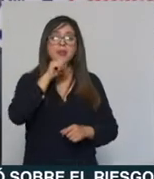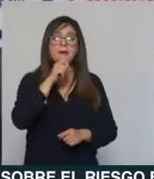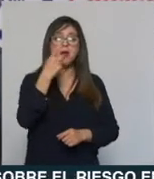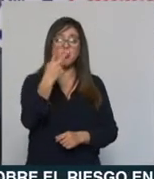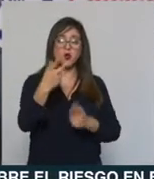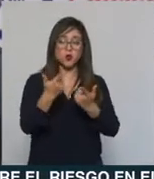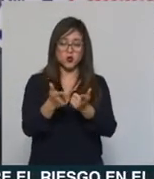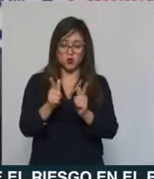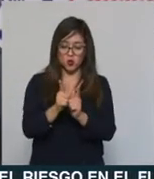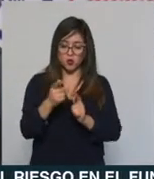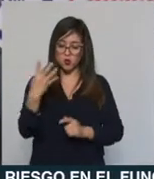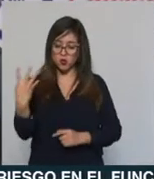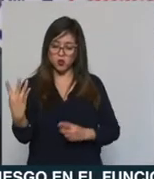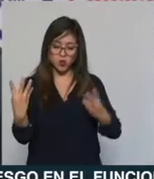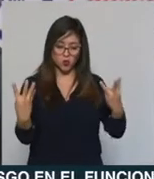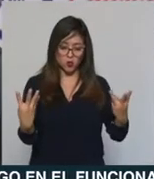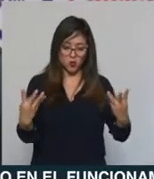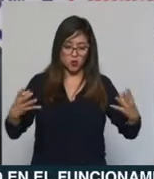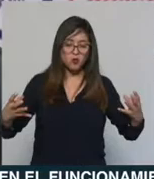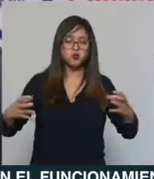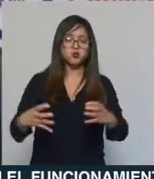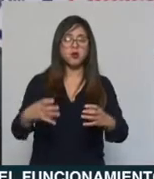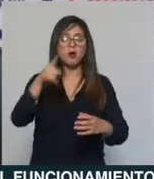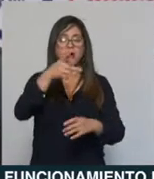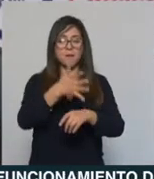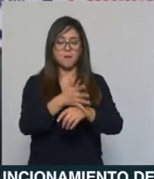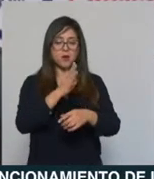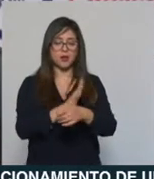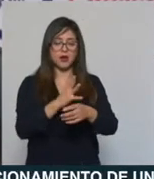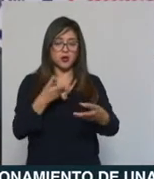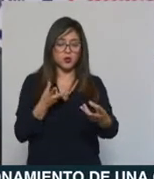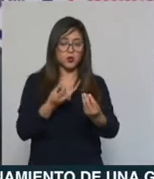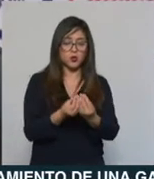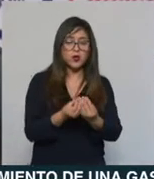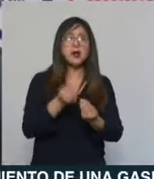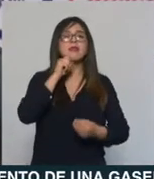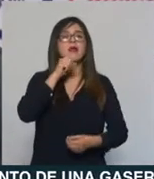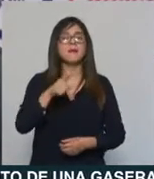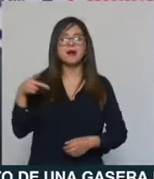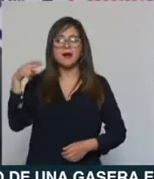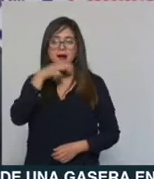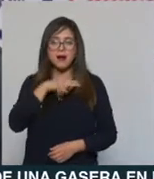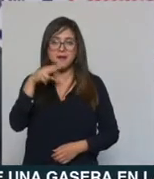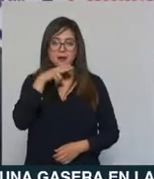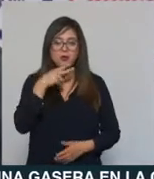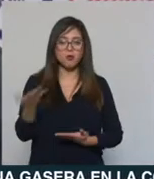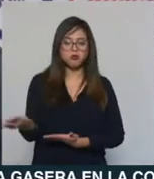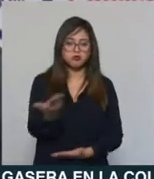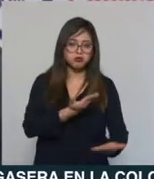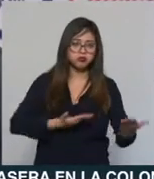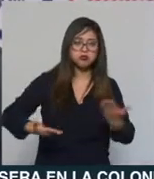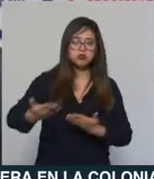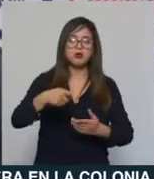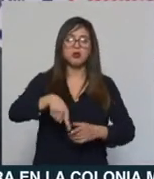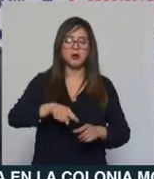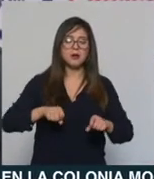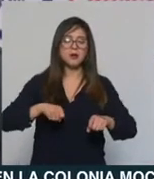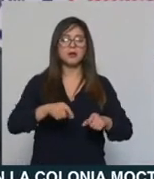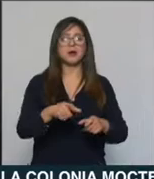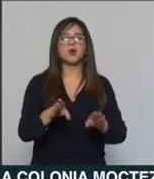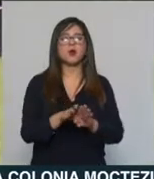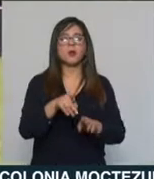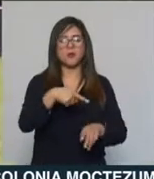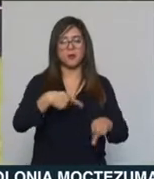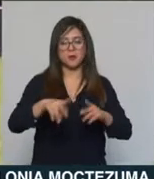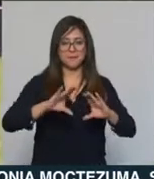líneas de cuatro muy compactas cerca de su portería y después también ser rápido en las transiciones y en las